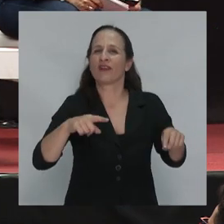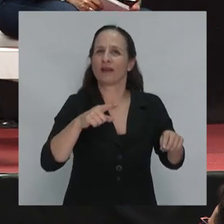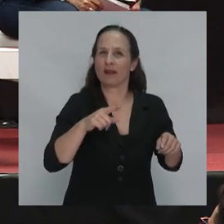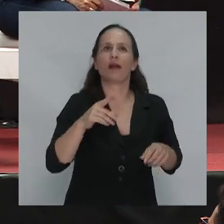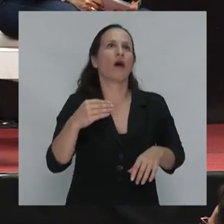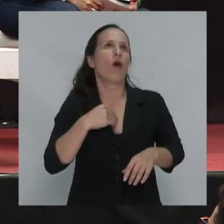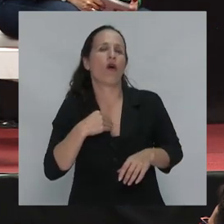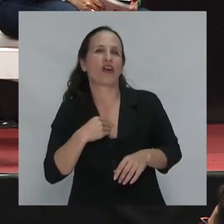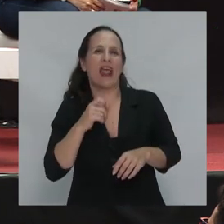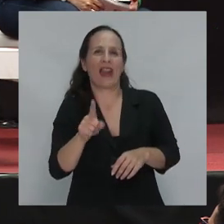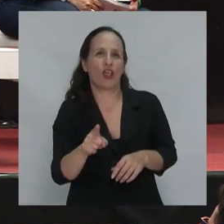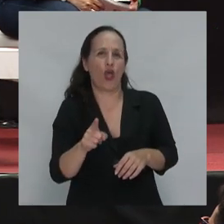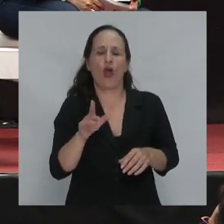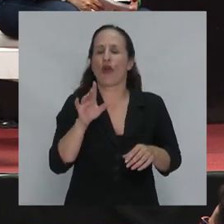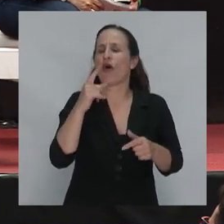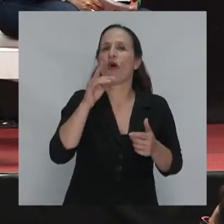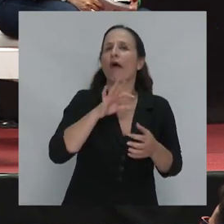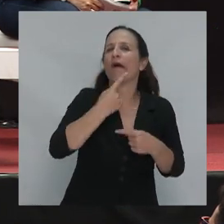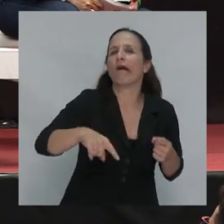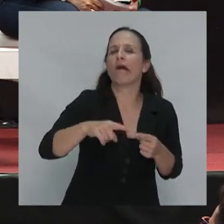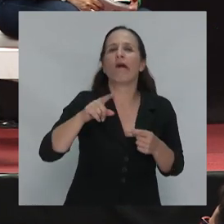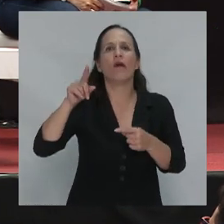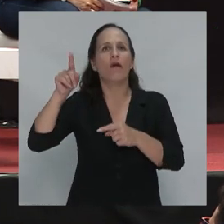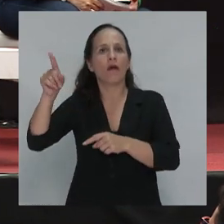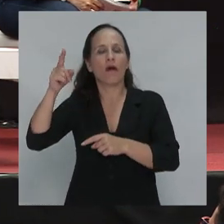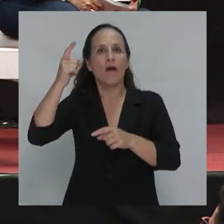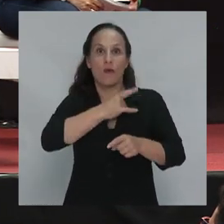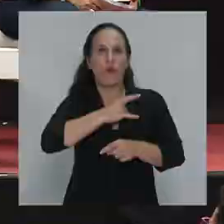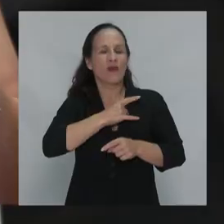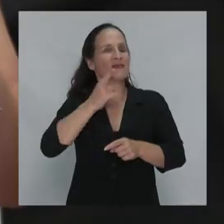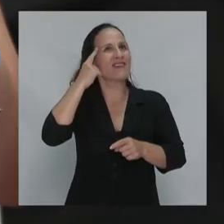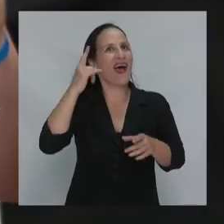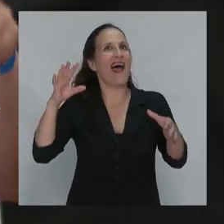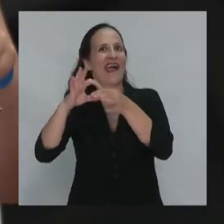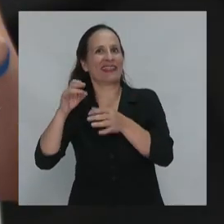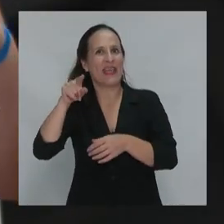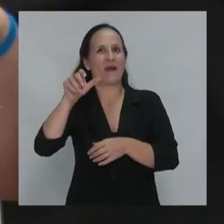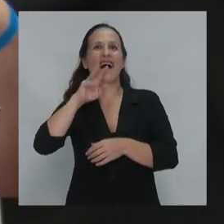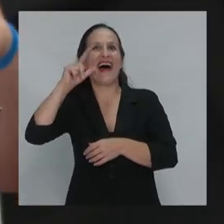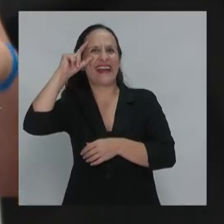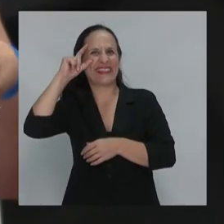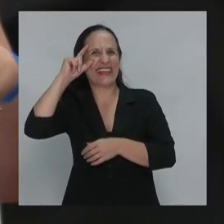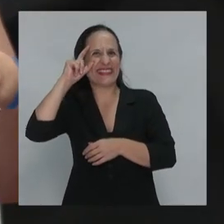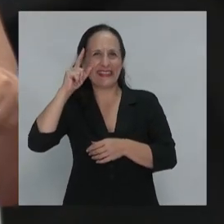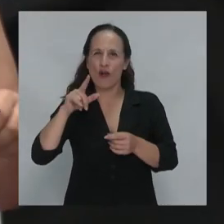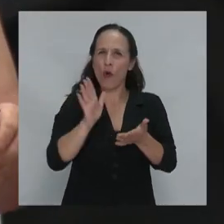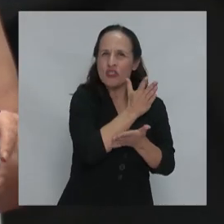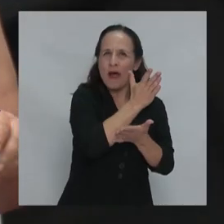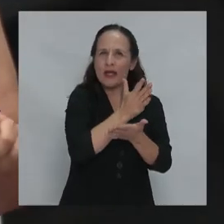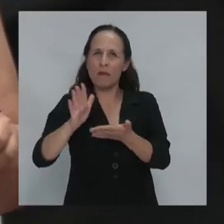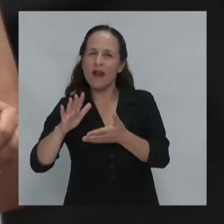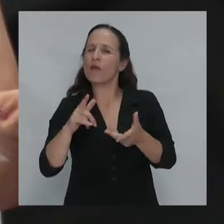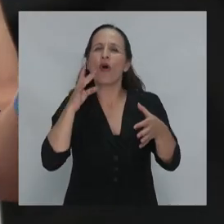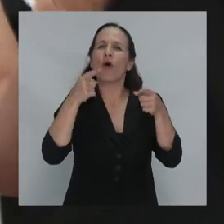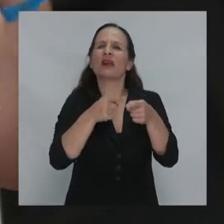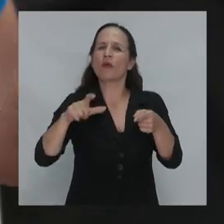al ámbito del vicio y por la academia al ámbito de las artes, quizá por esa inutilidad de construir funciones en la